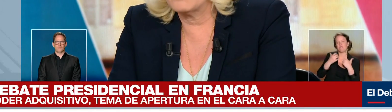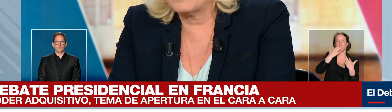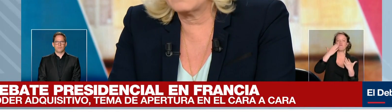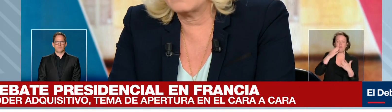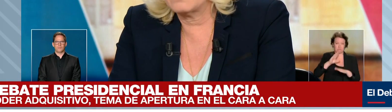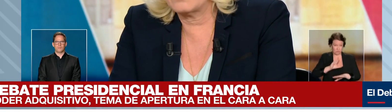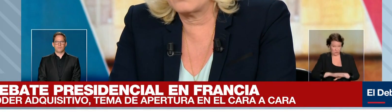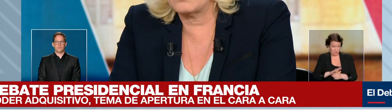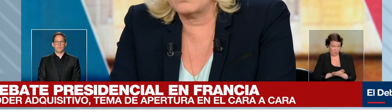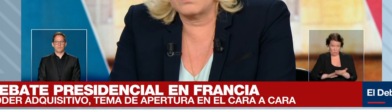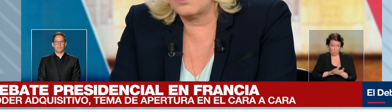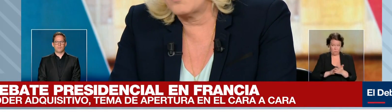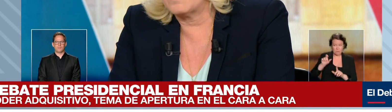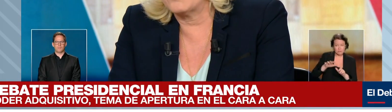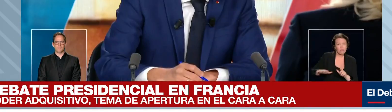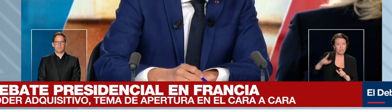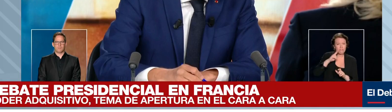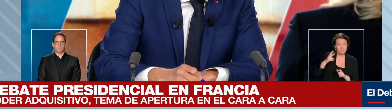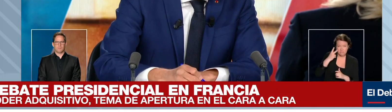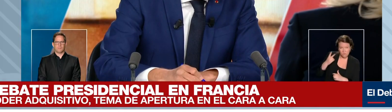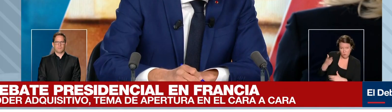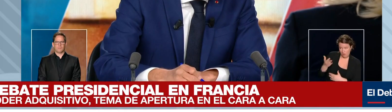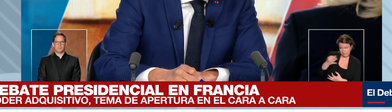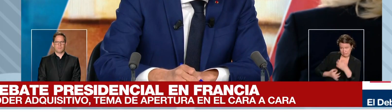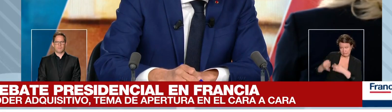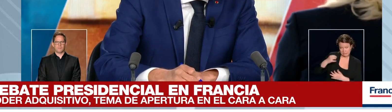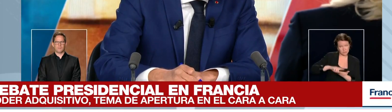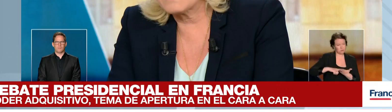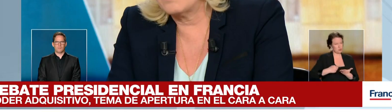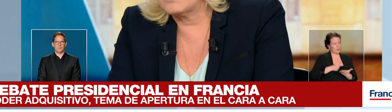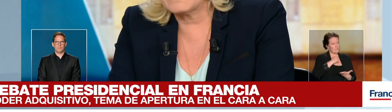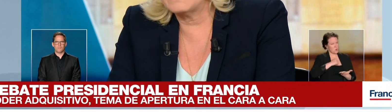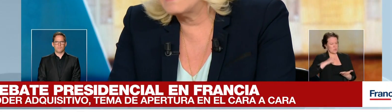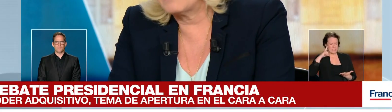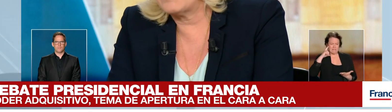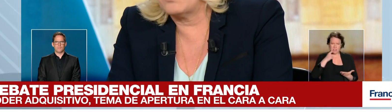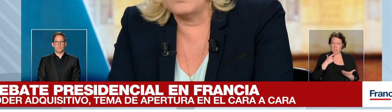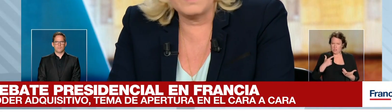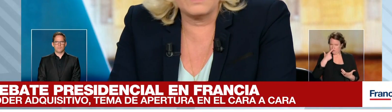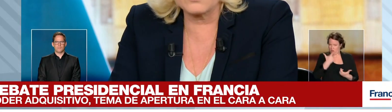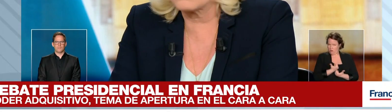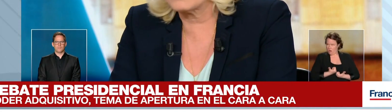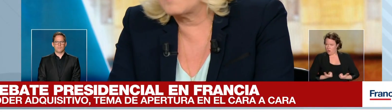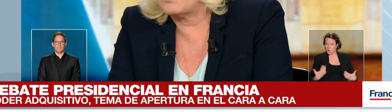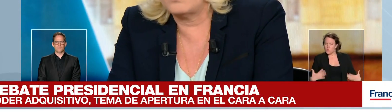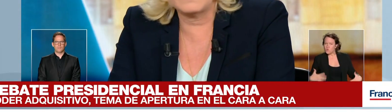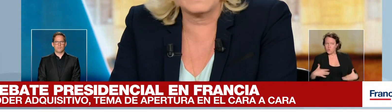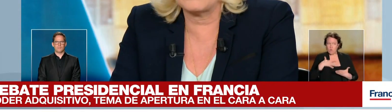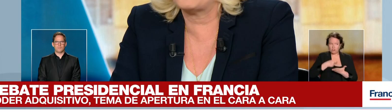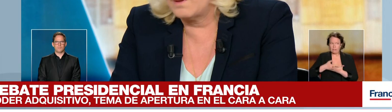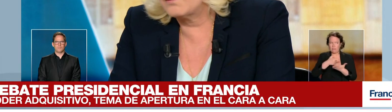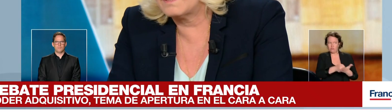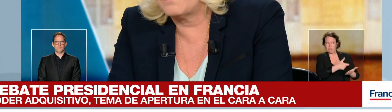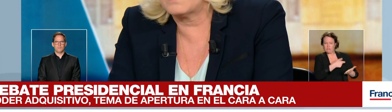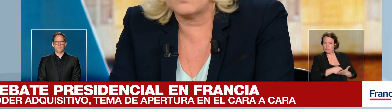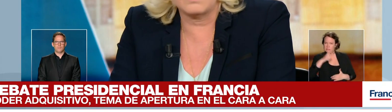yo solo he visto franceses que me han hablado de sus problemas con el poder adquisitivo, solo franceses que me han dicho que ya